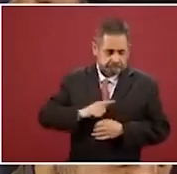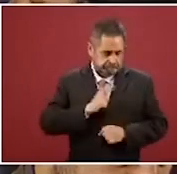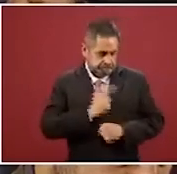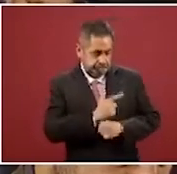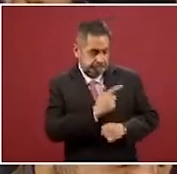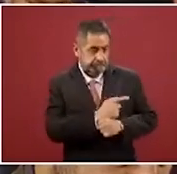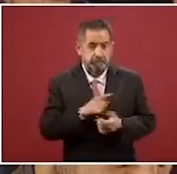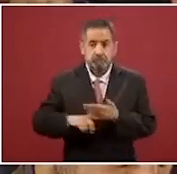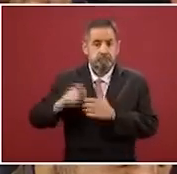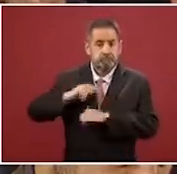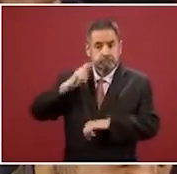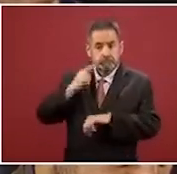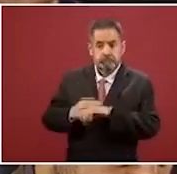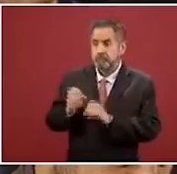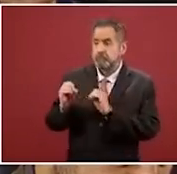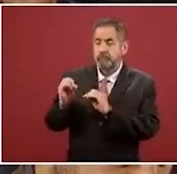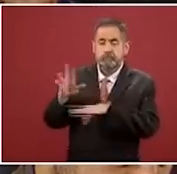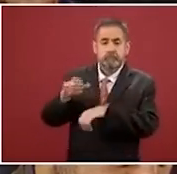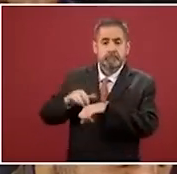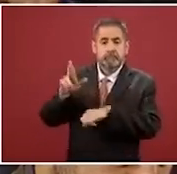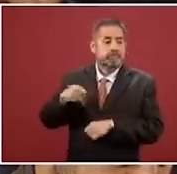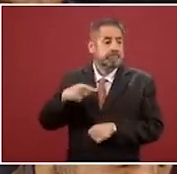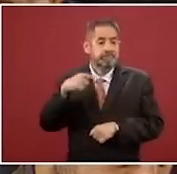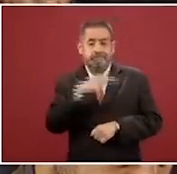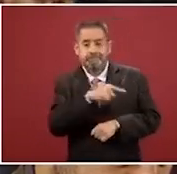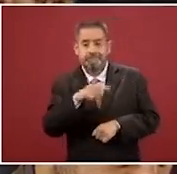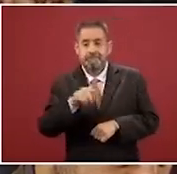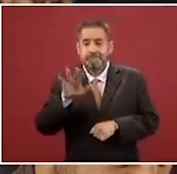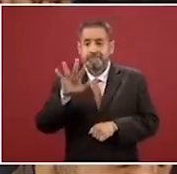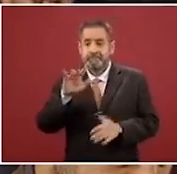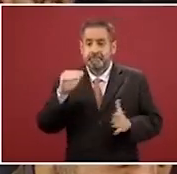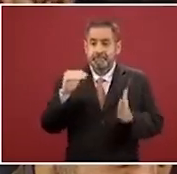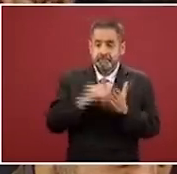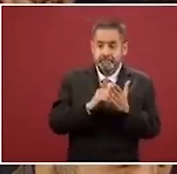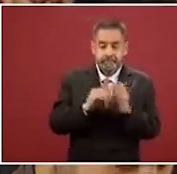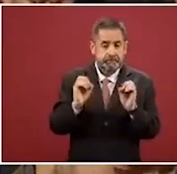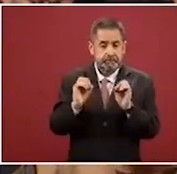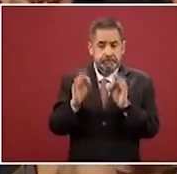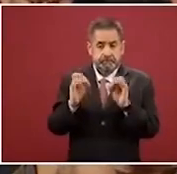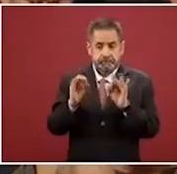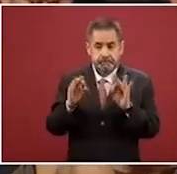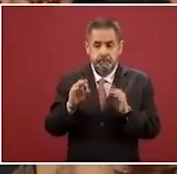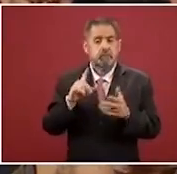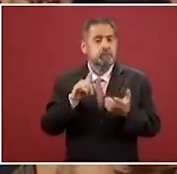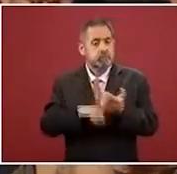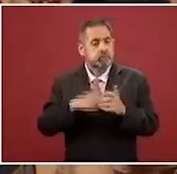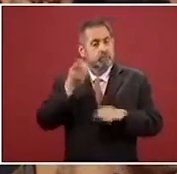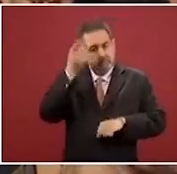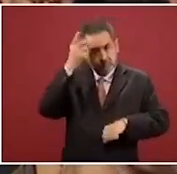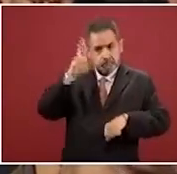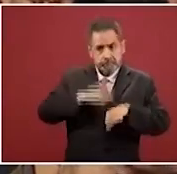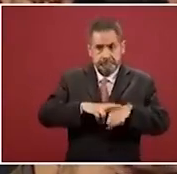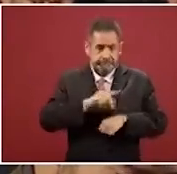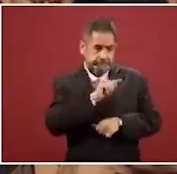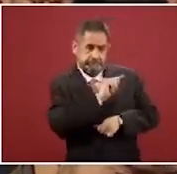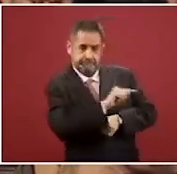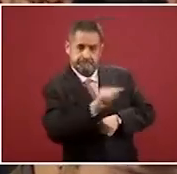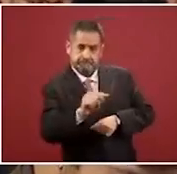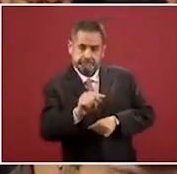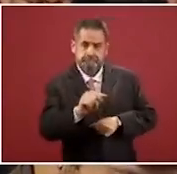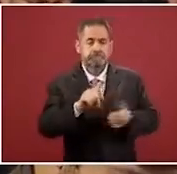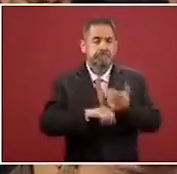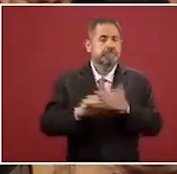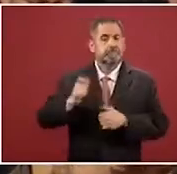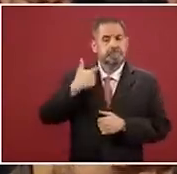de la Oficialía Mayor, se hallaron 50,000 oficinas o direcciones que principalmente en el